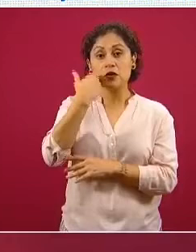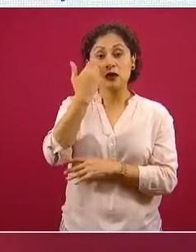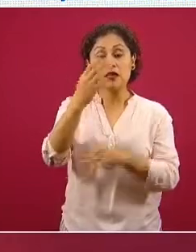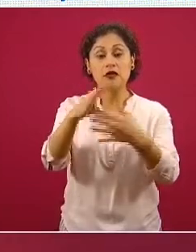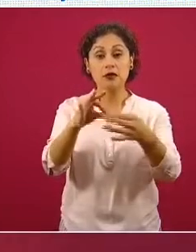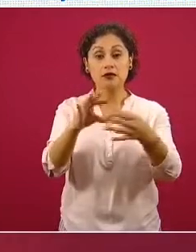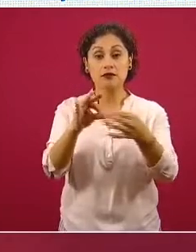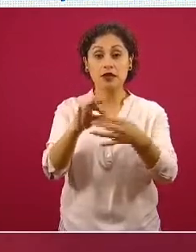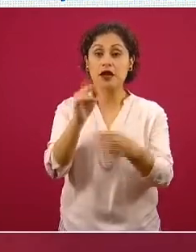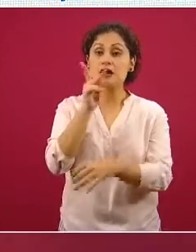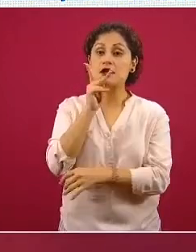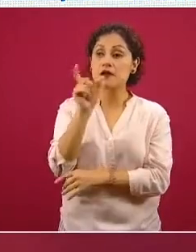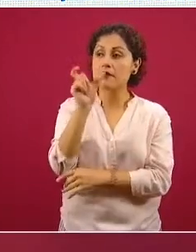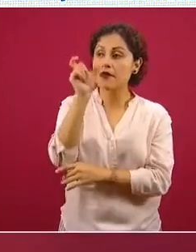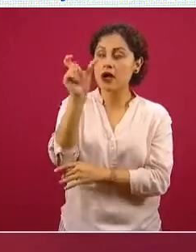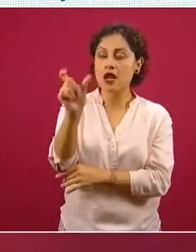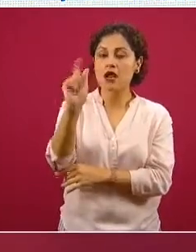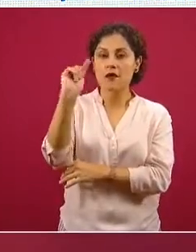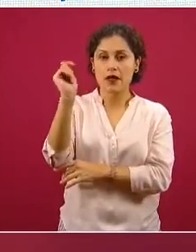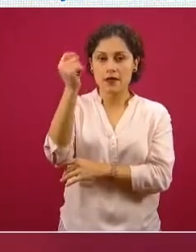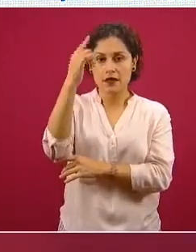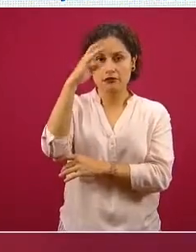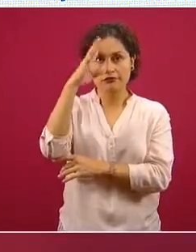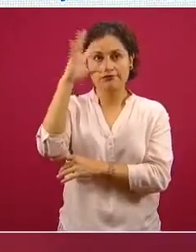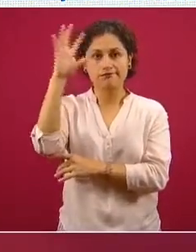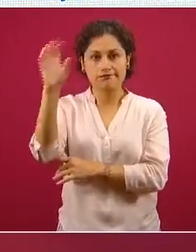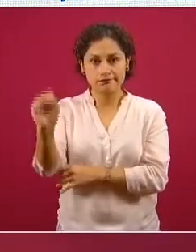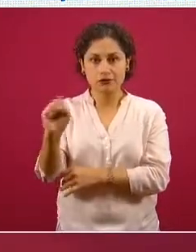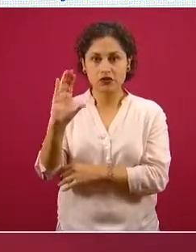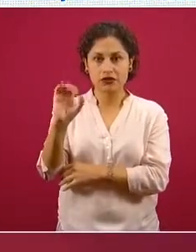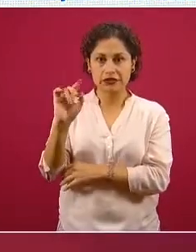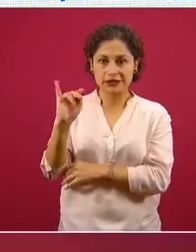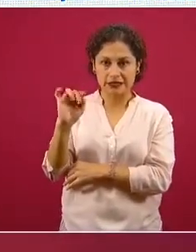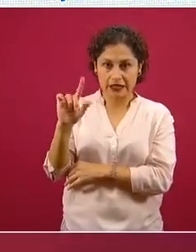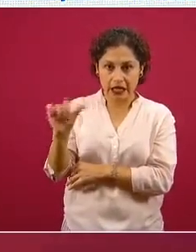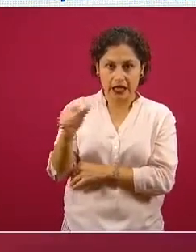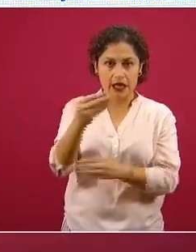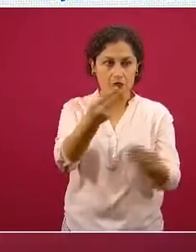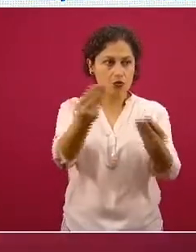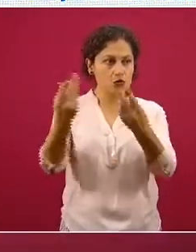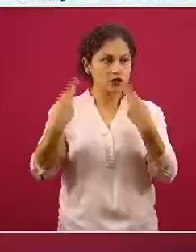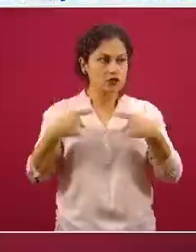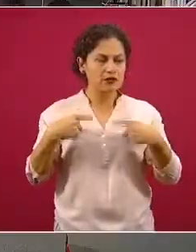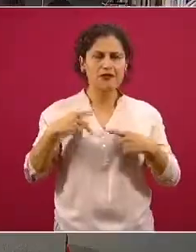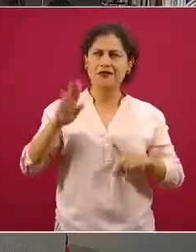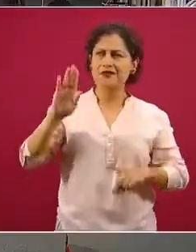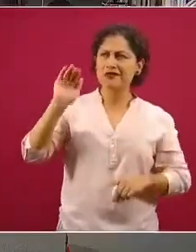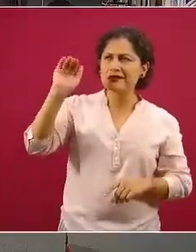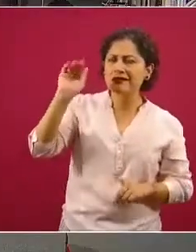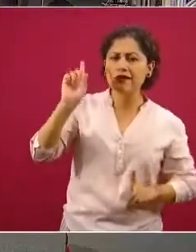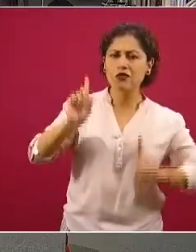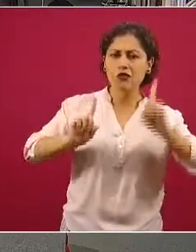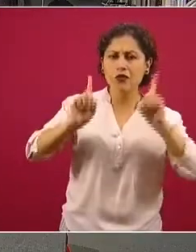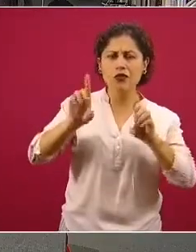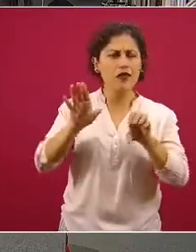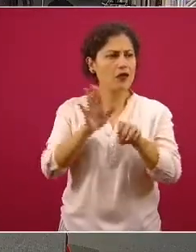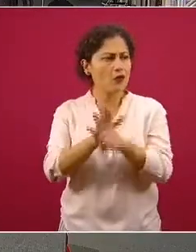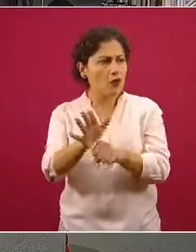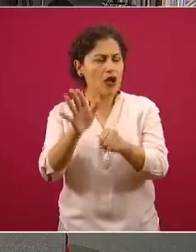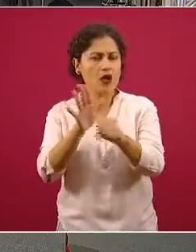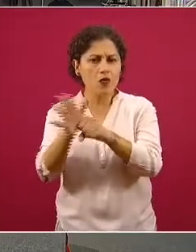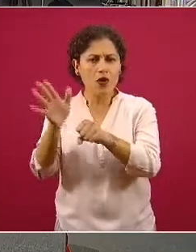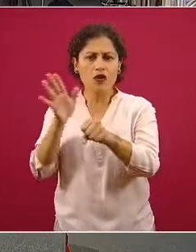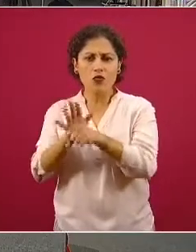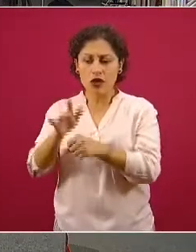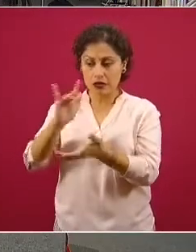del repertorio de interés de la sociedad en su conjunto. Y agradezco a ustedes como comunicadoras y comunicadores, porque en la medida en que ustedes